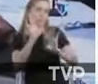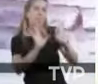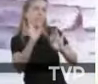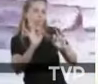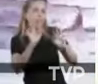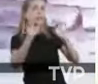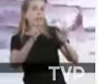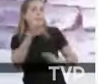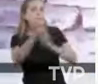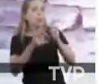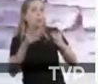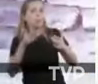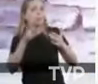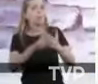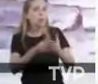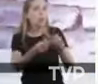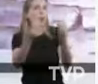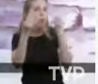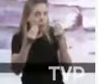son las dificultades y las trabas que hay.